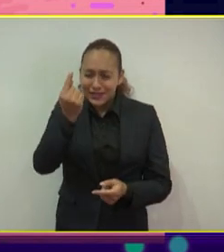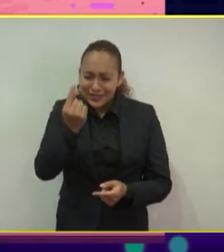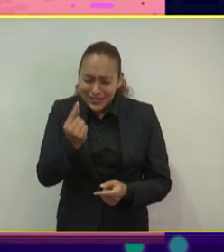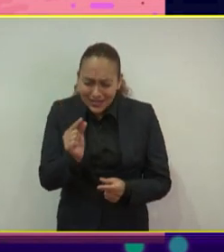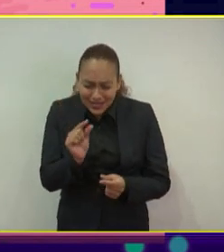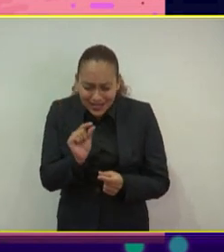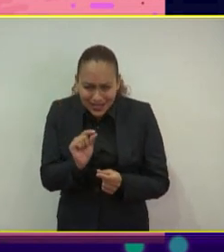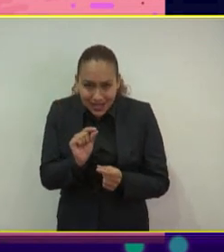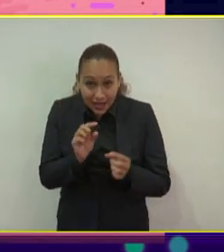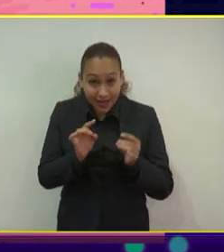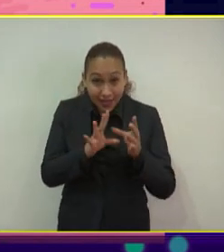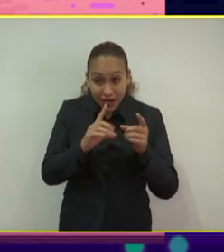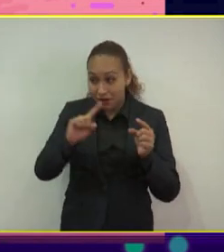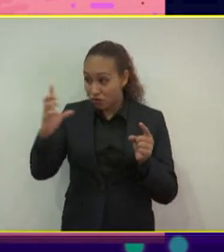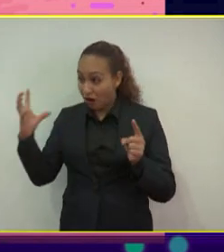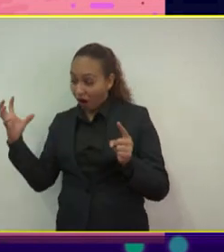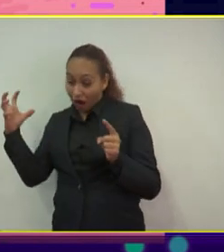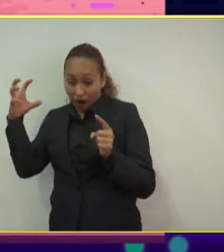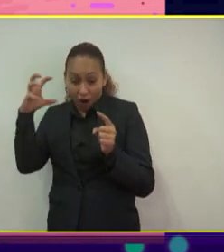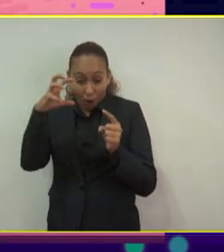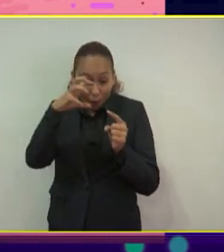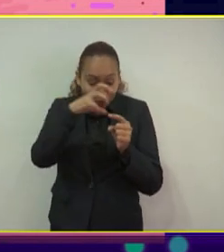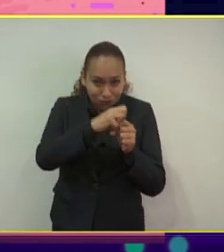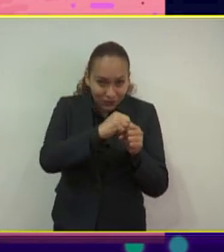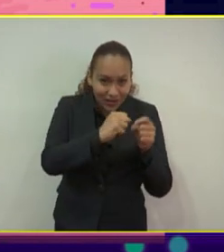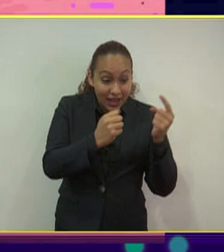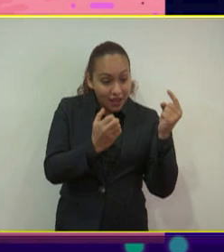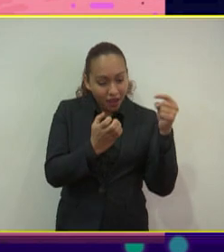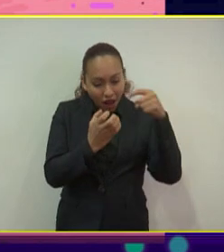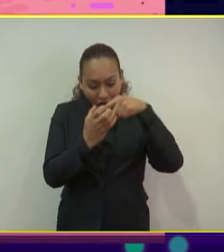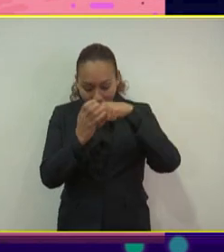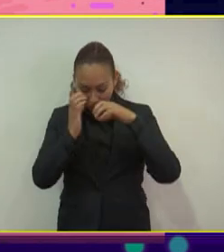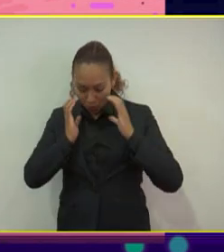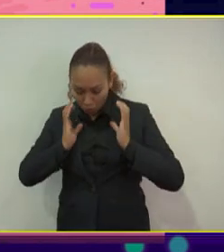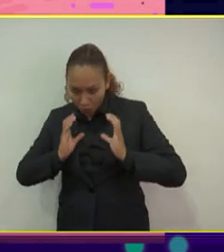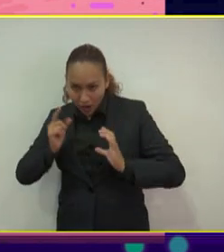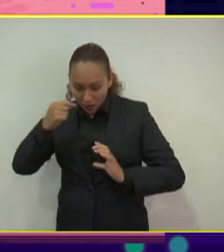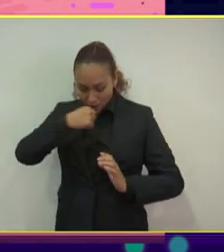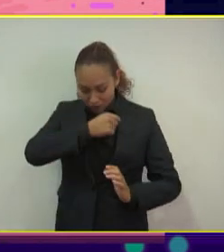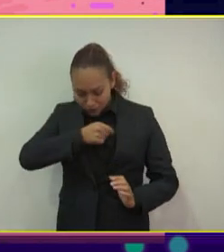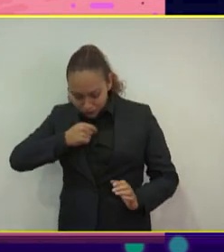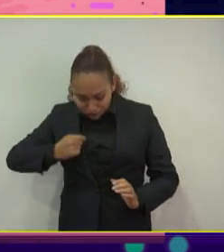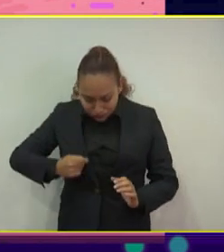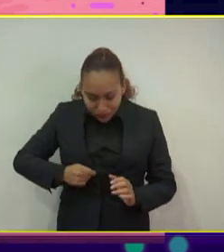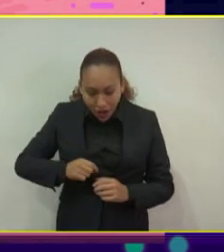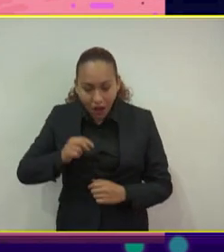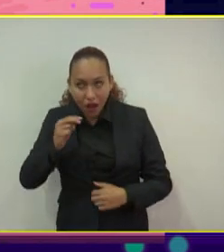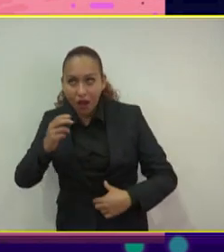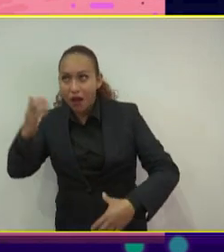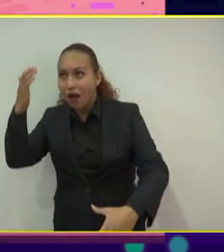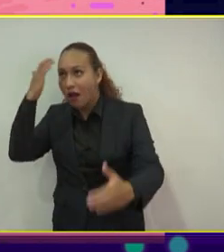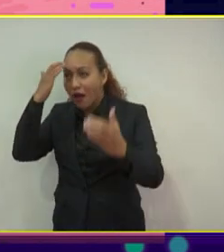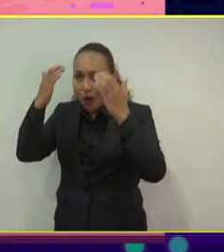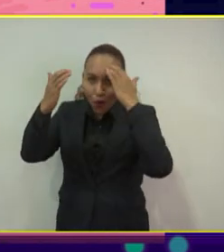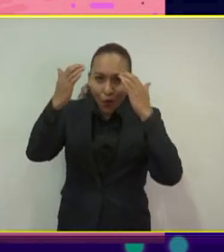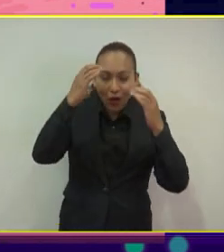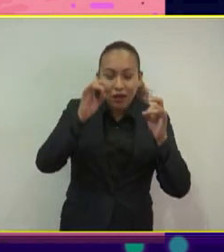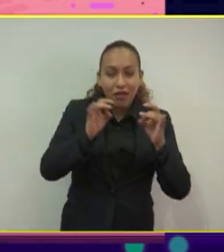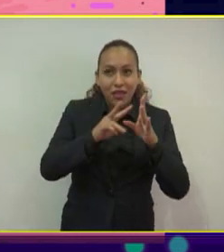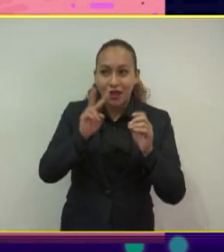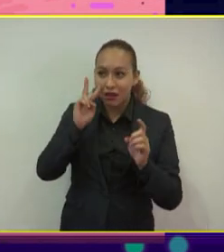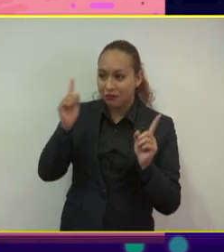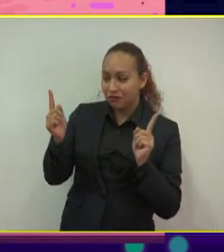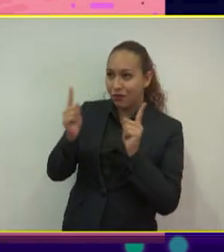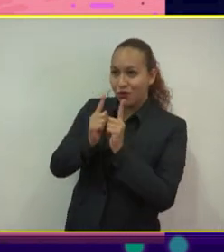es devorado y entonces empieza este recorrido dentro del cuerpo hasta llegar al intestino, en donde se topa con una bacteria y